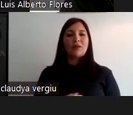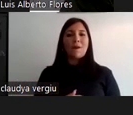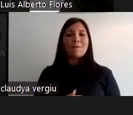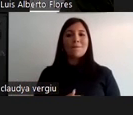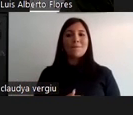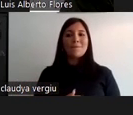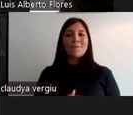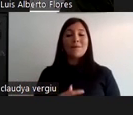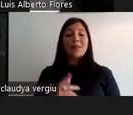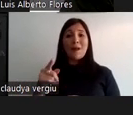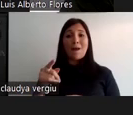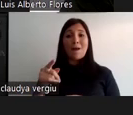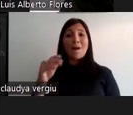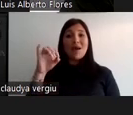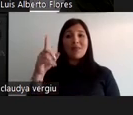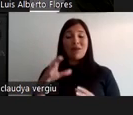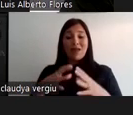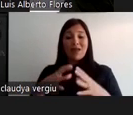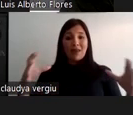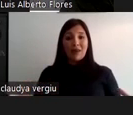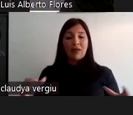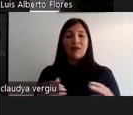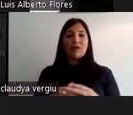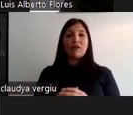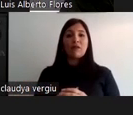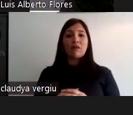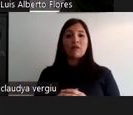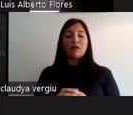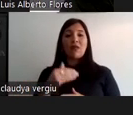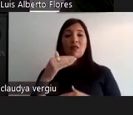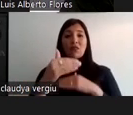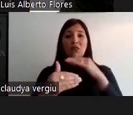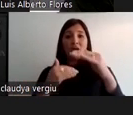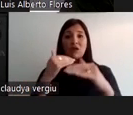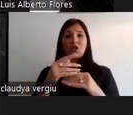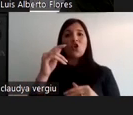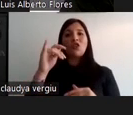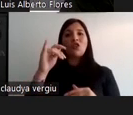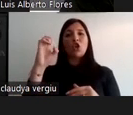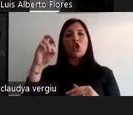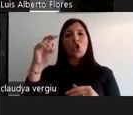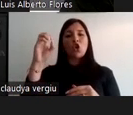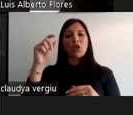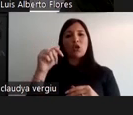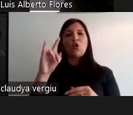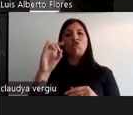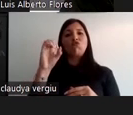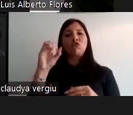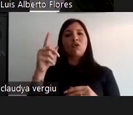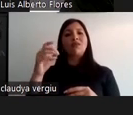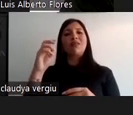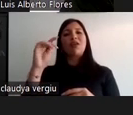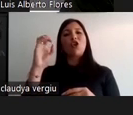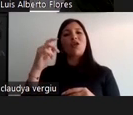la pandemia ha generado y una un desarrollo un pico tecnológico en el uso de la tecnología